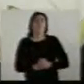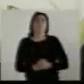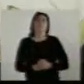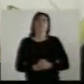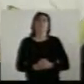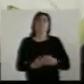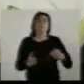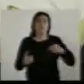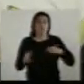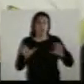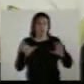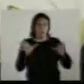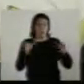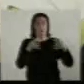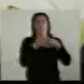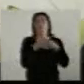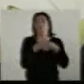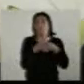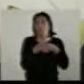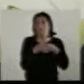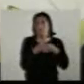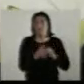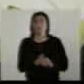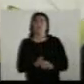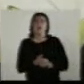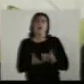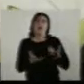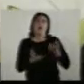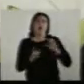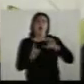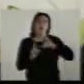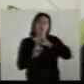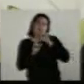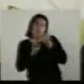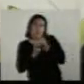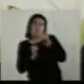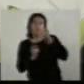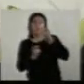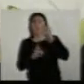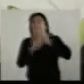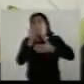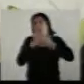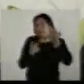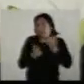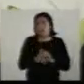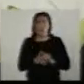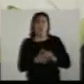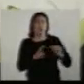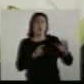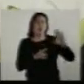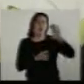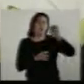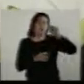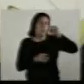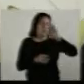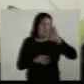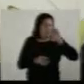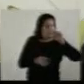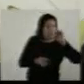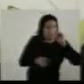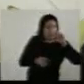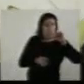nosotros agrupamos junto a Sociedad de Discapacidad, a la Confederación